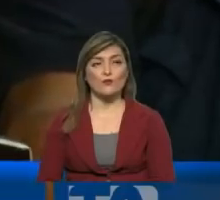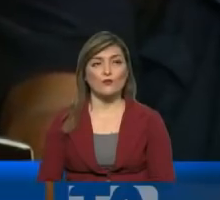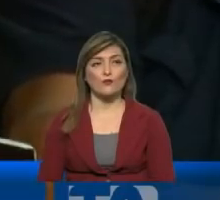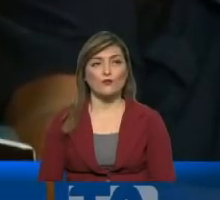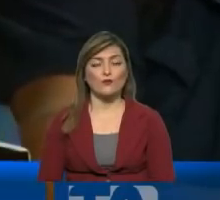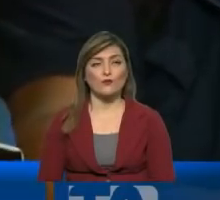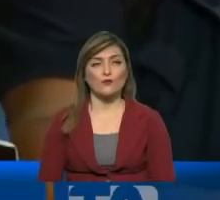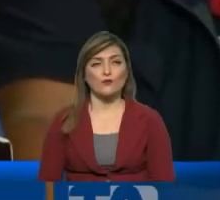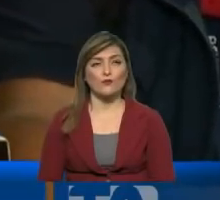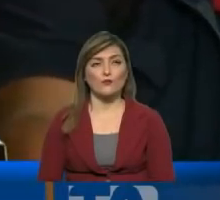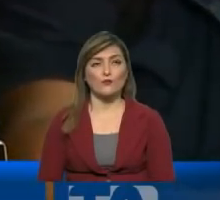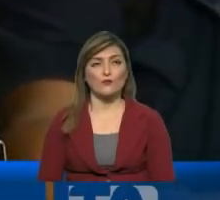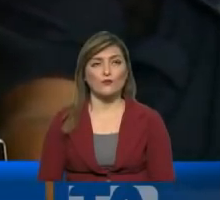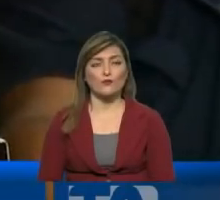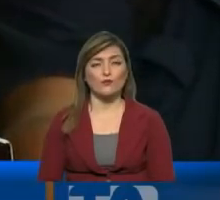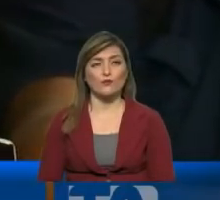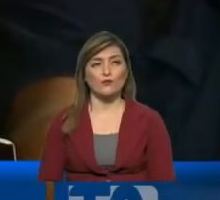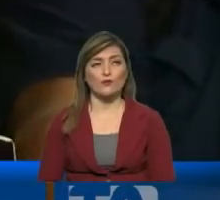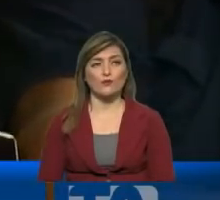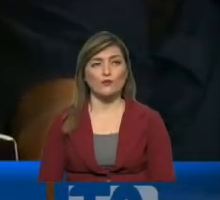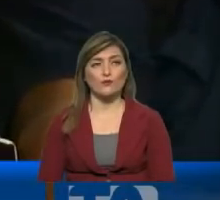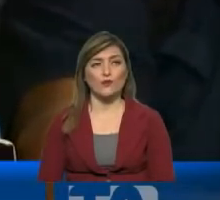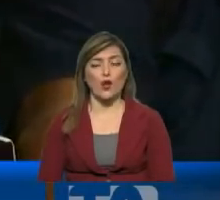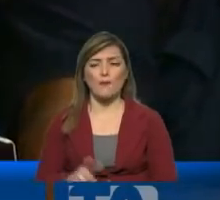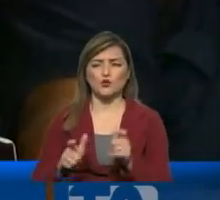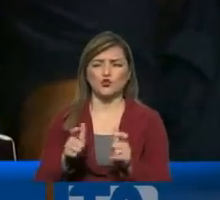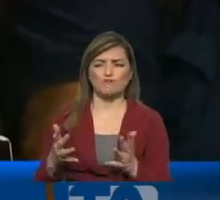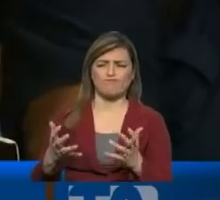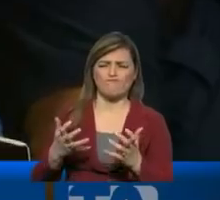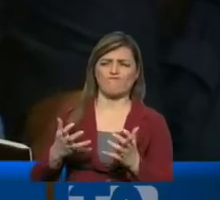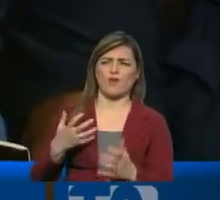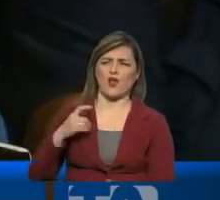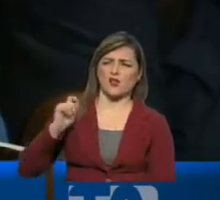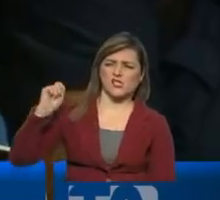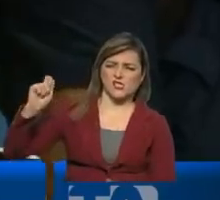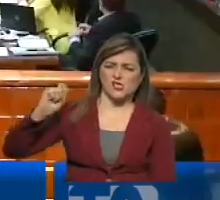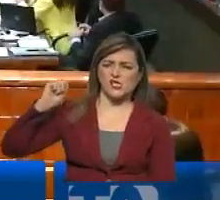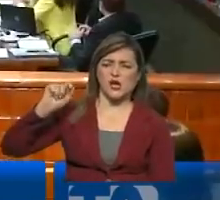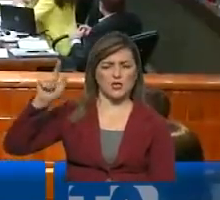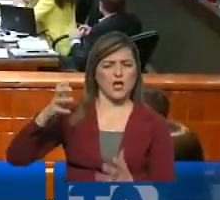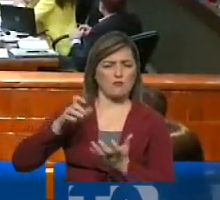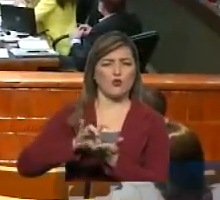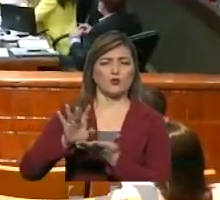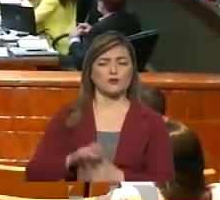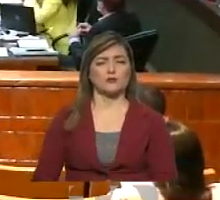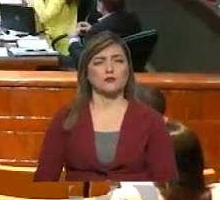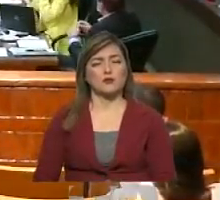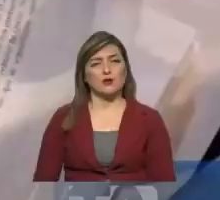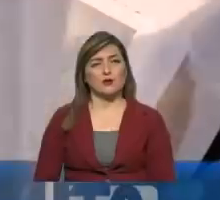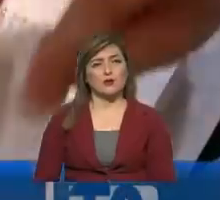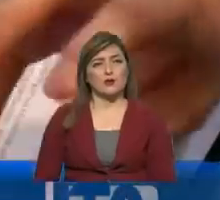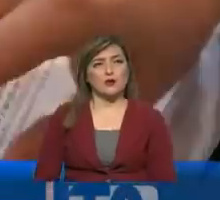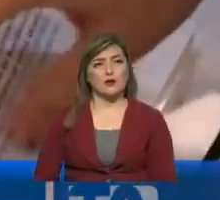con una gran demanda ciudadana ante lo que hemos vivido en los últimos años. Después de 10 horas de sesión